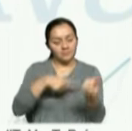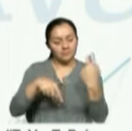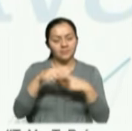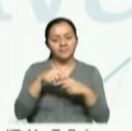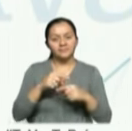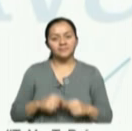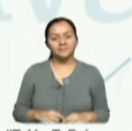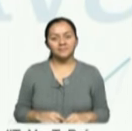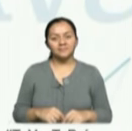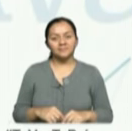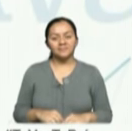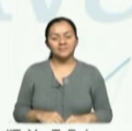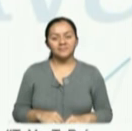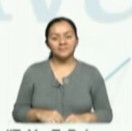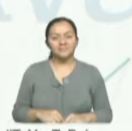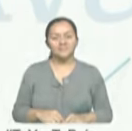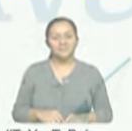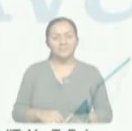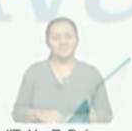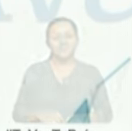información en minutos.